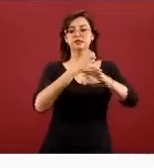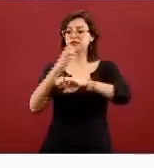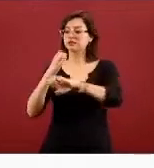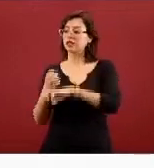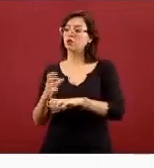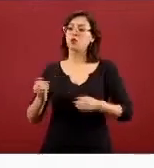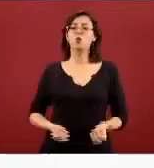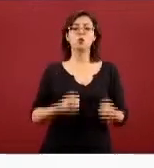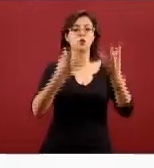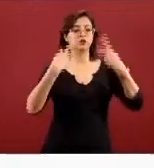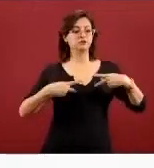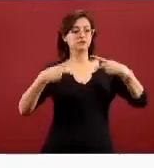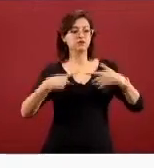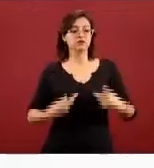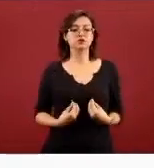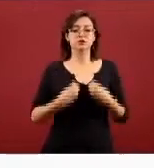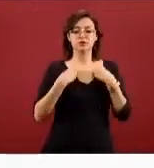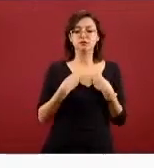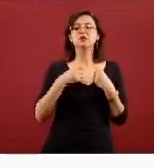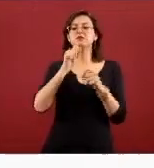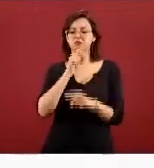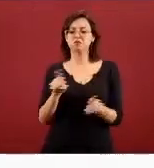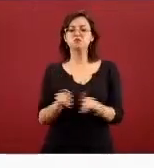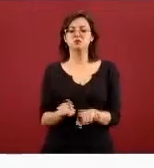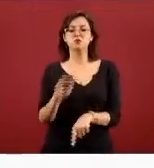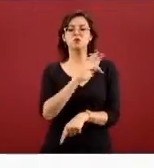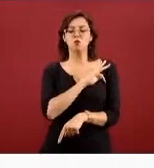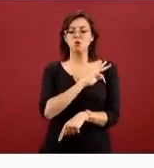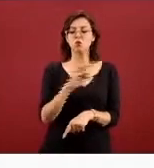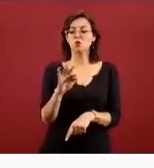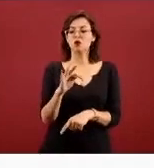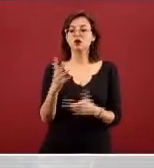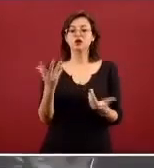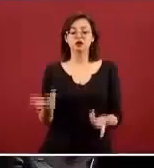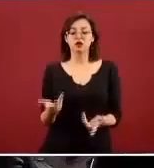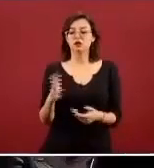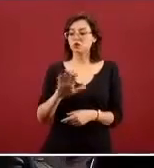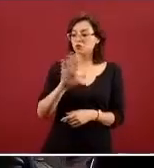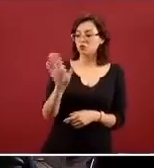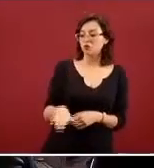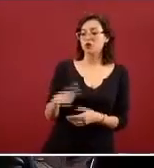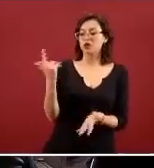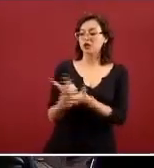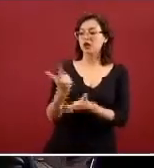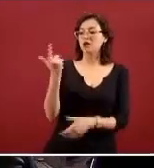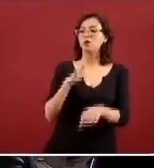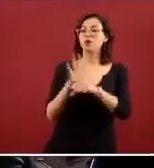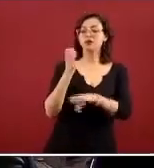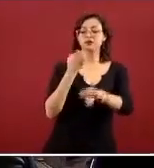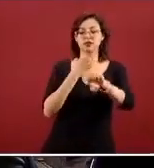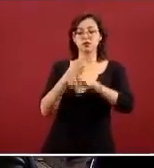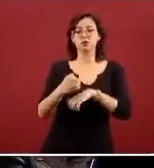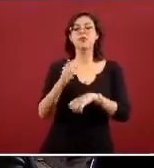y una diferencia. Aquí también podemos tener una diferencia si vemos un cuadro por letalidad y por estado. Entonces vamos a preparar